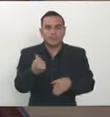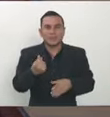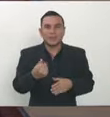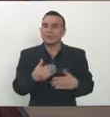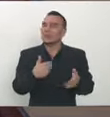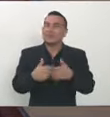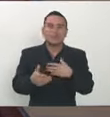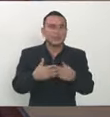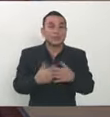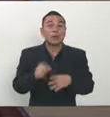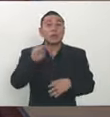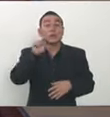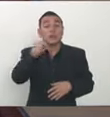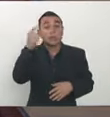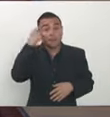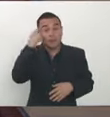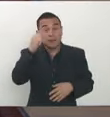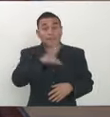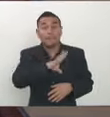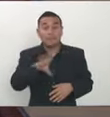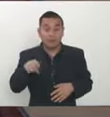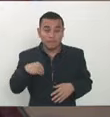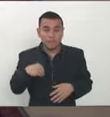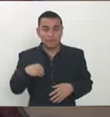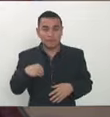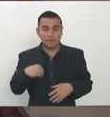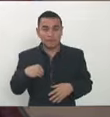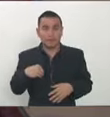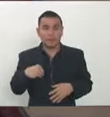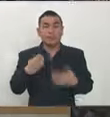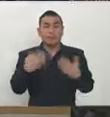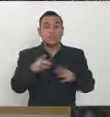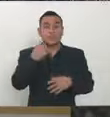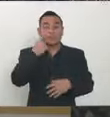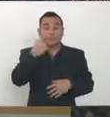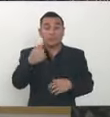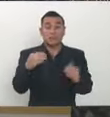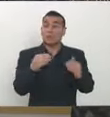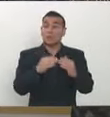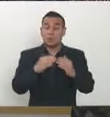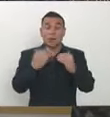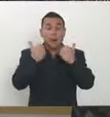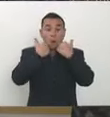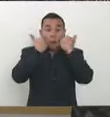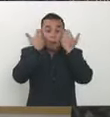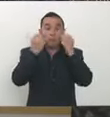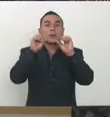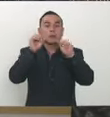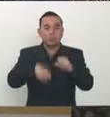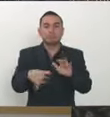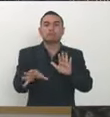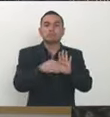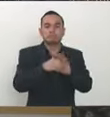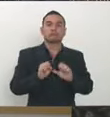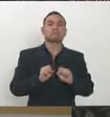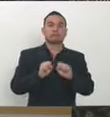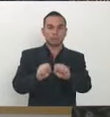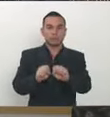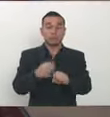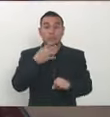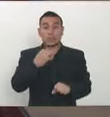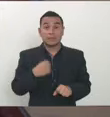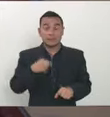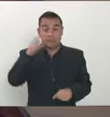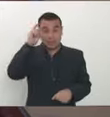verdad, piense en su familia, los que tienen familiares. Además, ya vimos que los jóvenes también mueren. Así que no piensen que están inmunes, nadie está